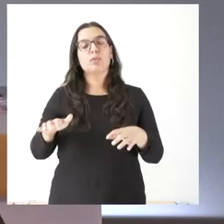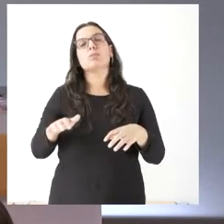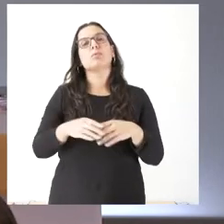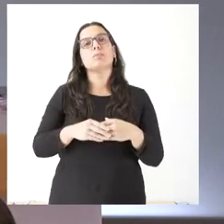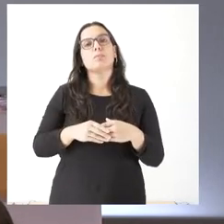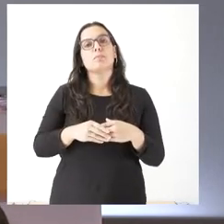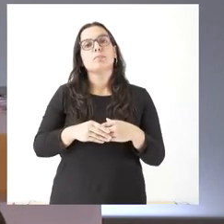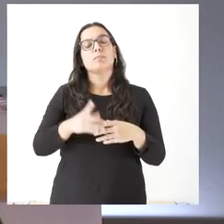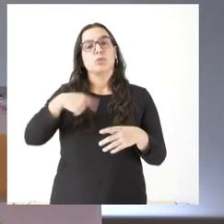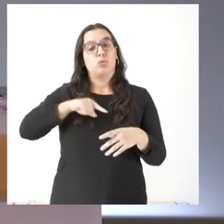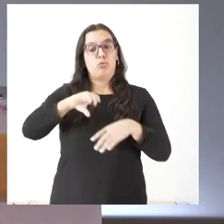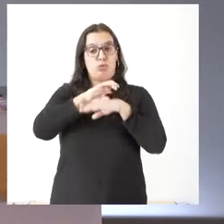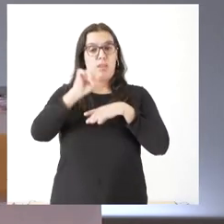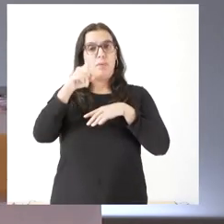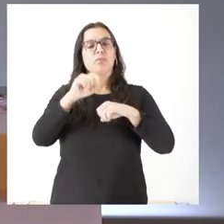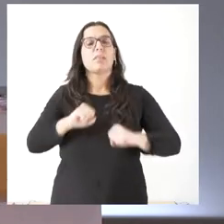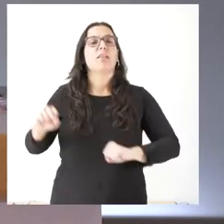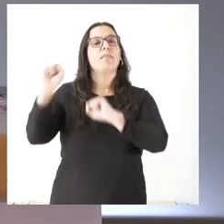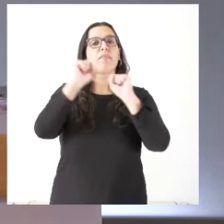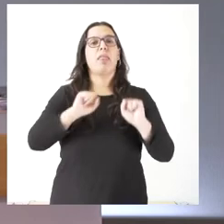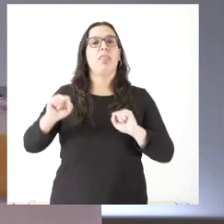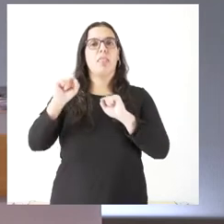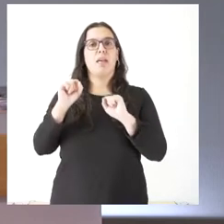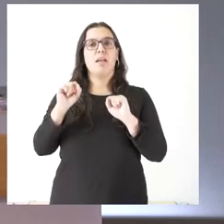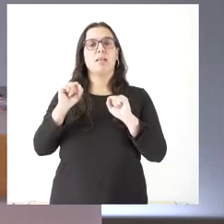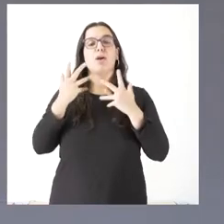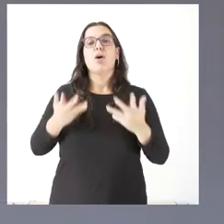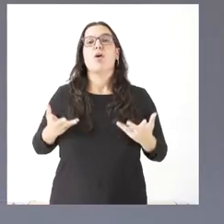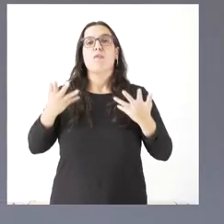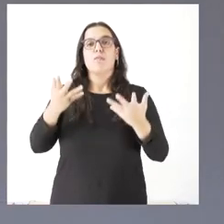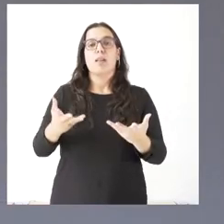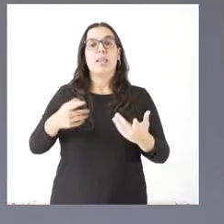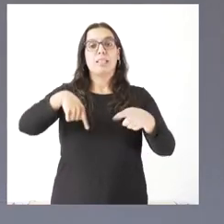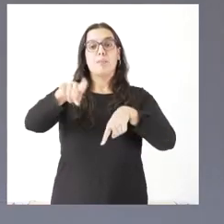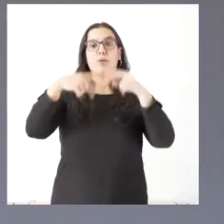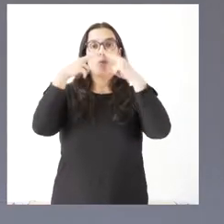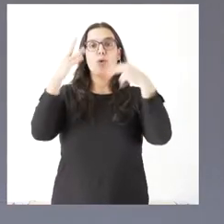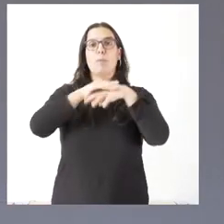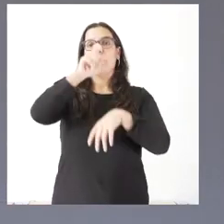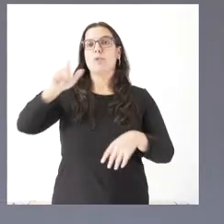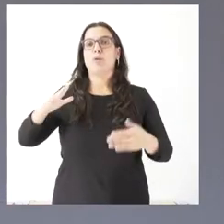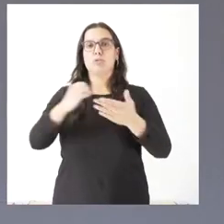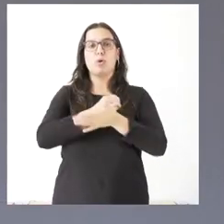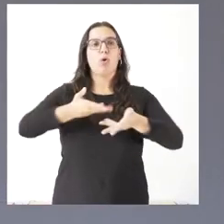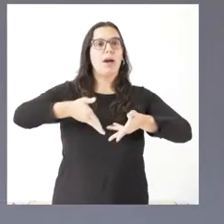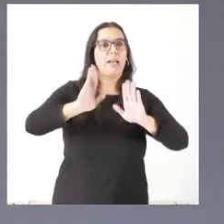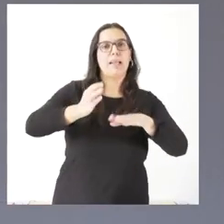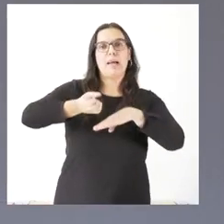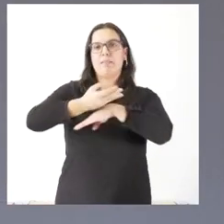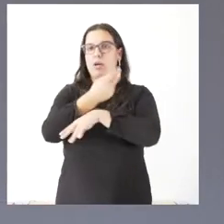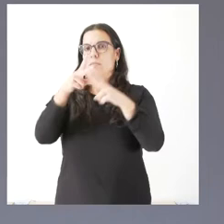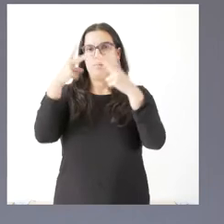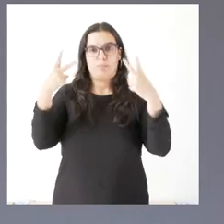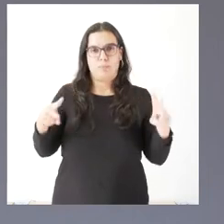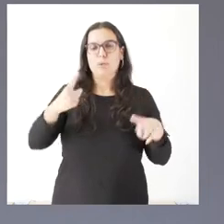vamos a defender la puesta a disposición de todos los ciudadanos del transporte público, ya sea por carretera, ya sea por ferrocarril.